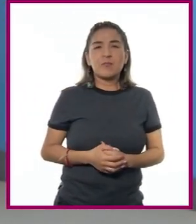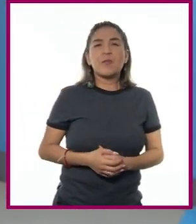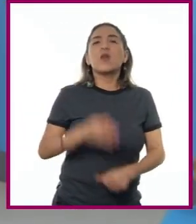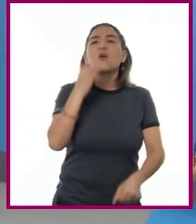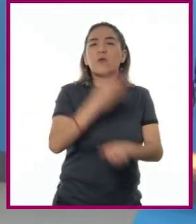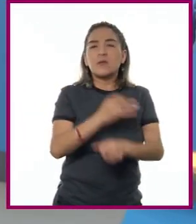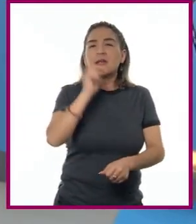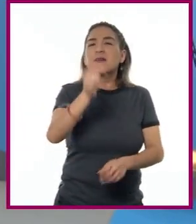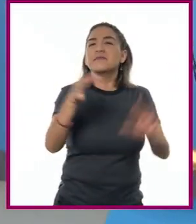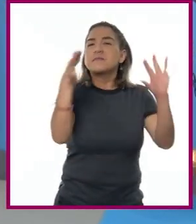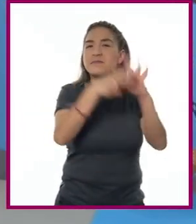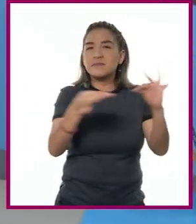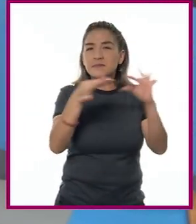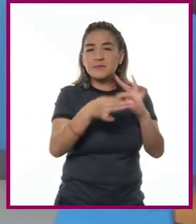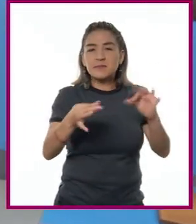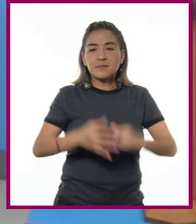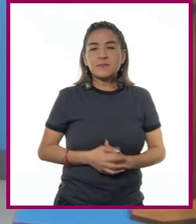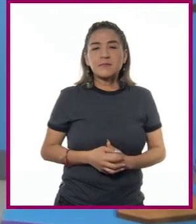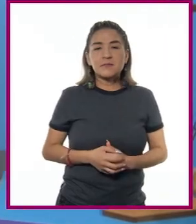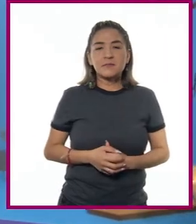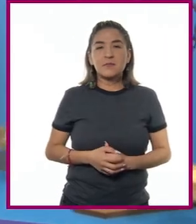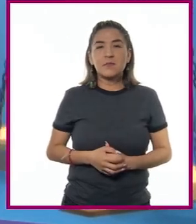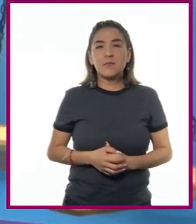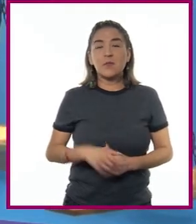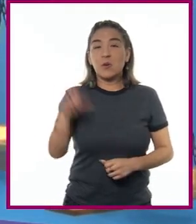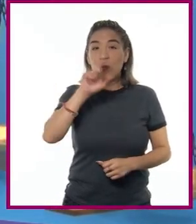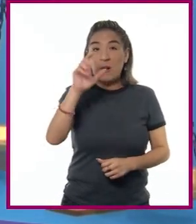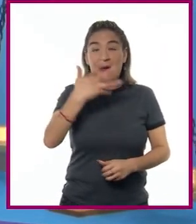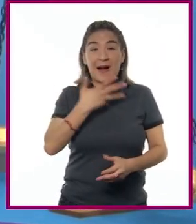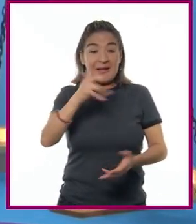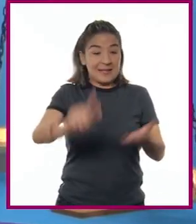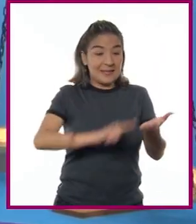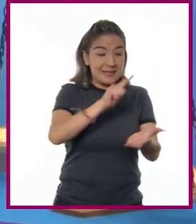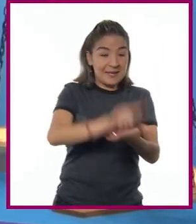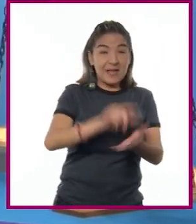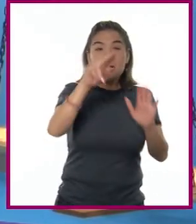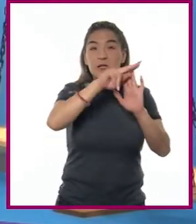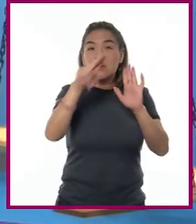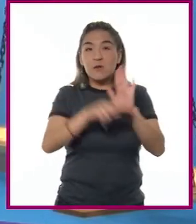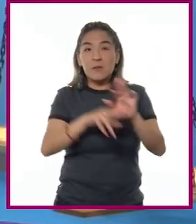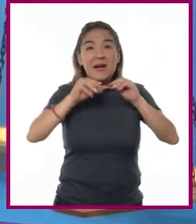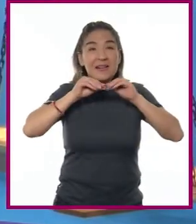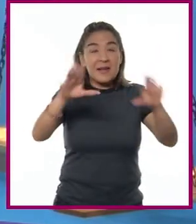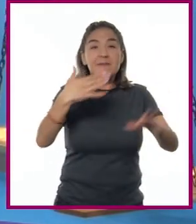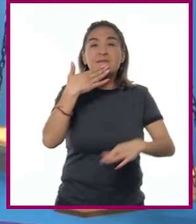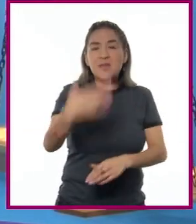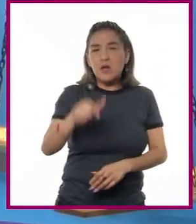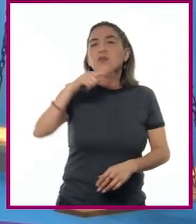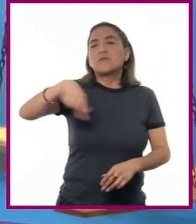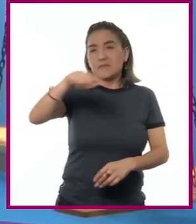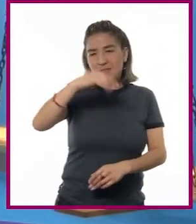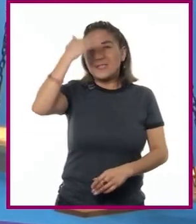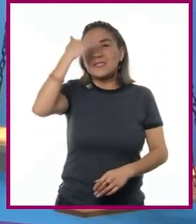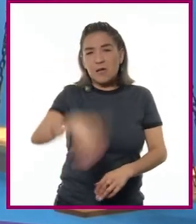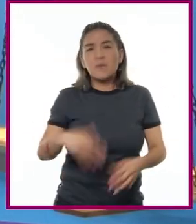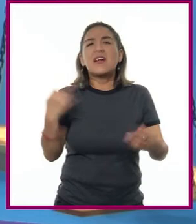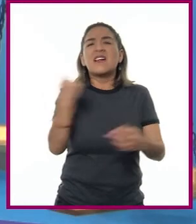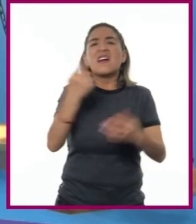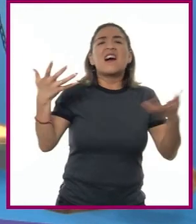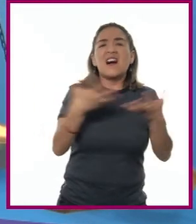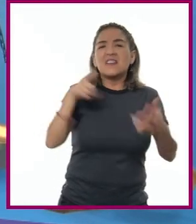podría explicarse que al tener leyes y normas claras, se puede conocer con precisión qué hacen